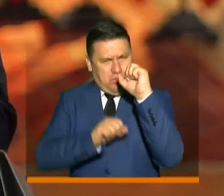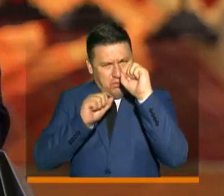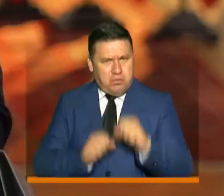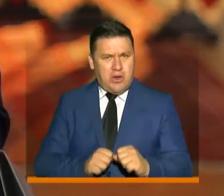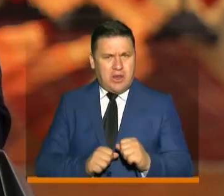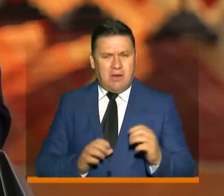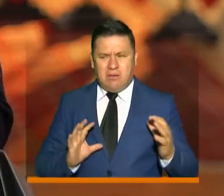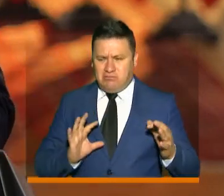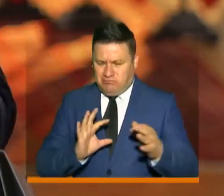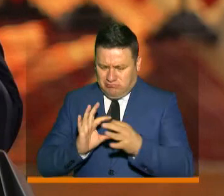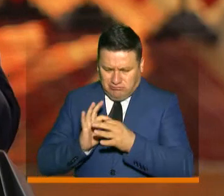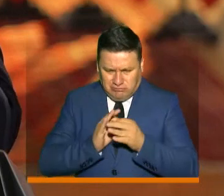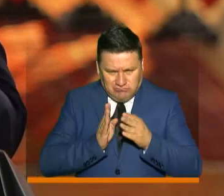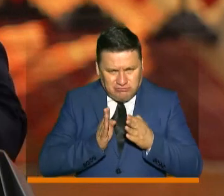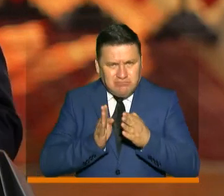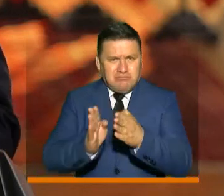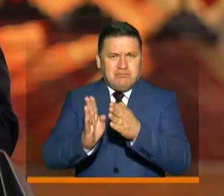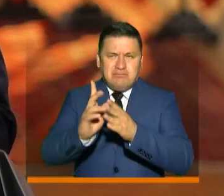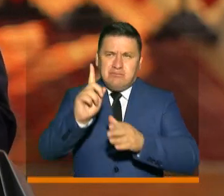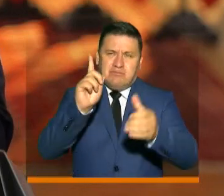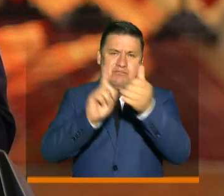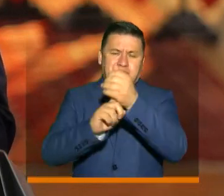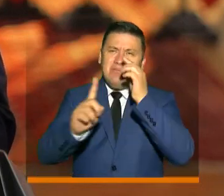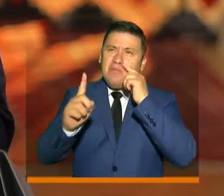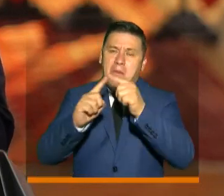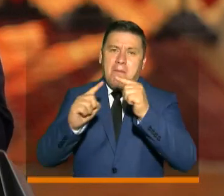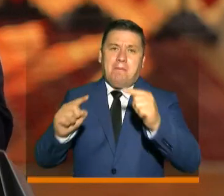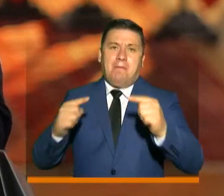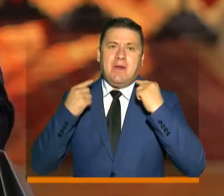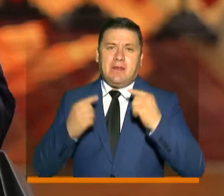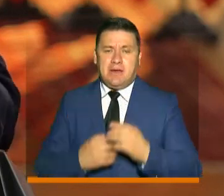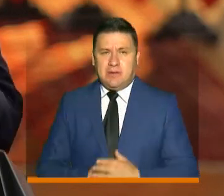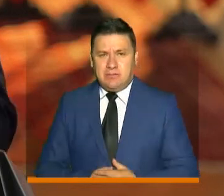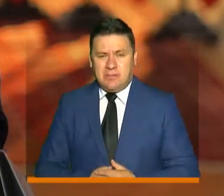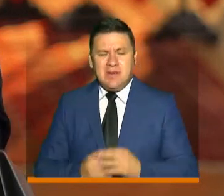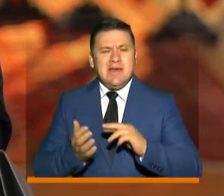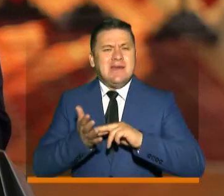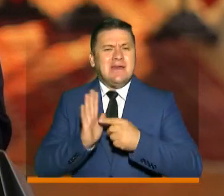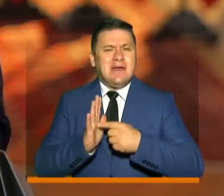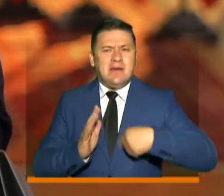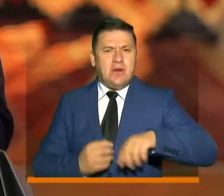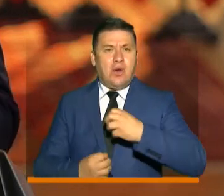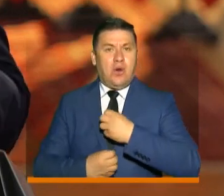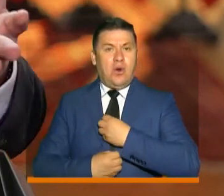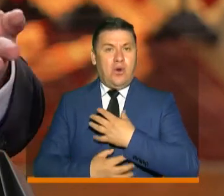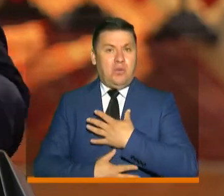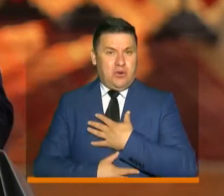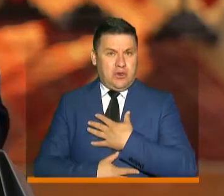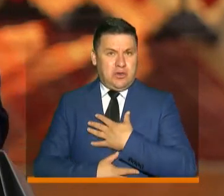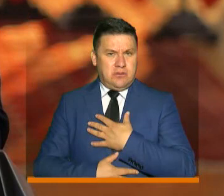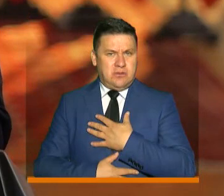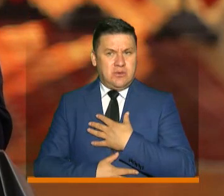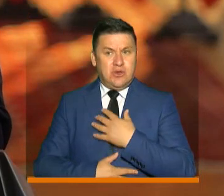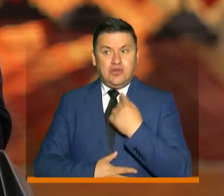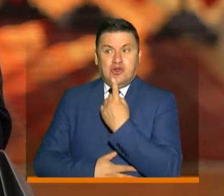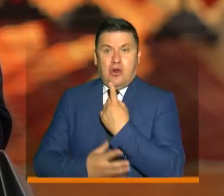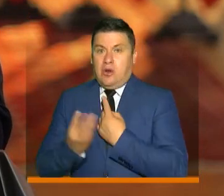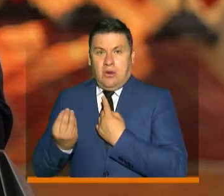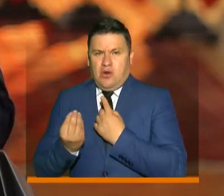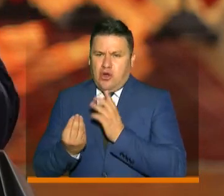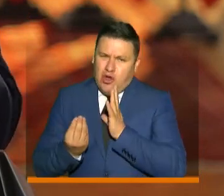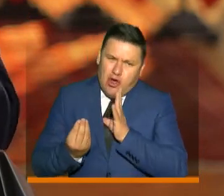caminar el destino que nos trazamos quiere decir que las oportunidades son para todos